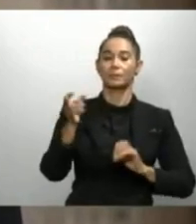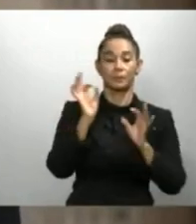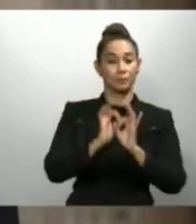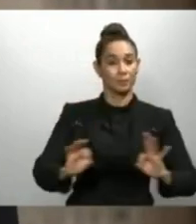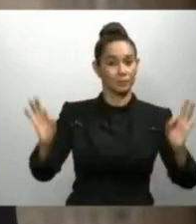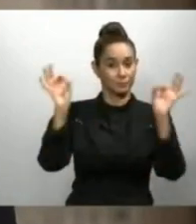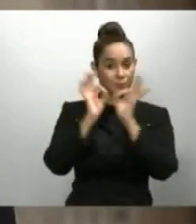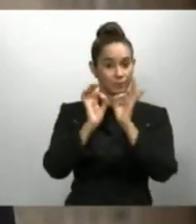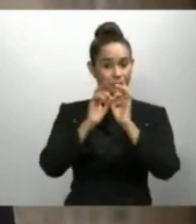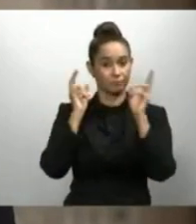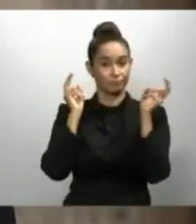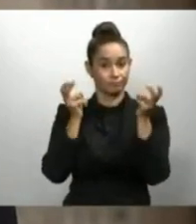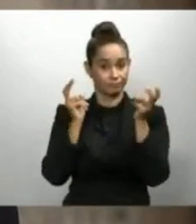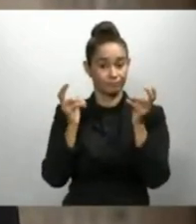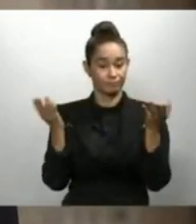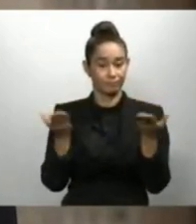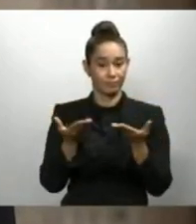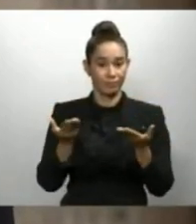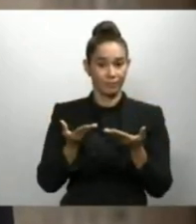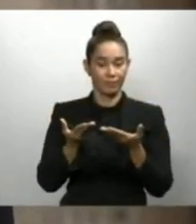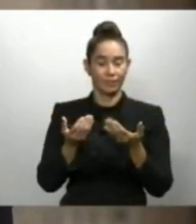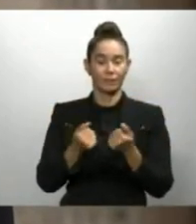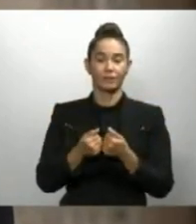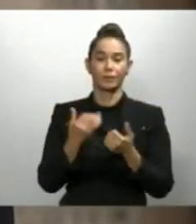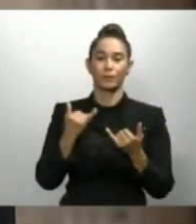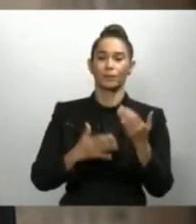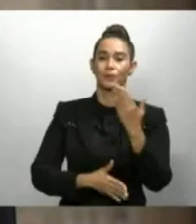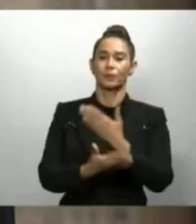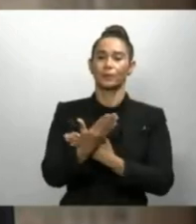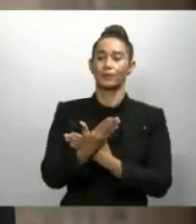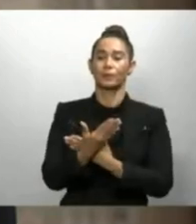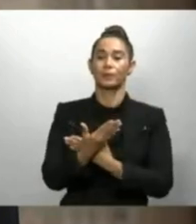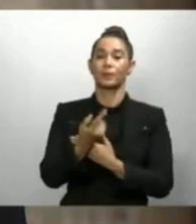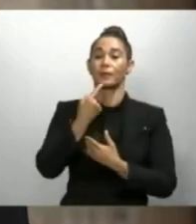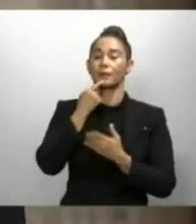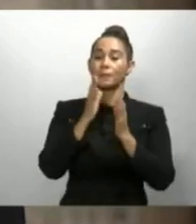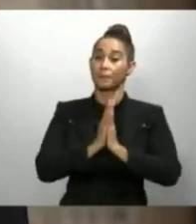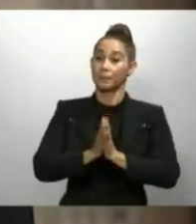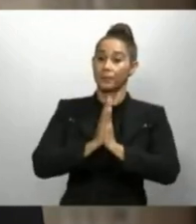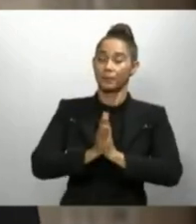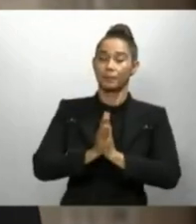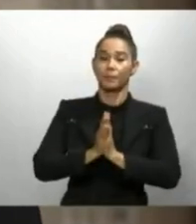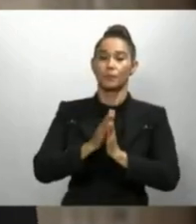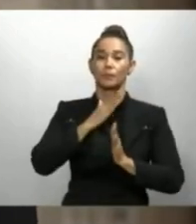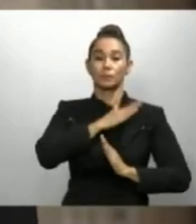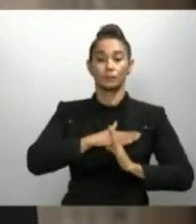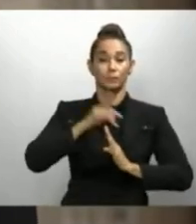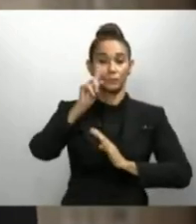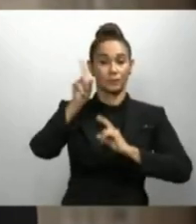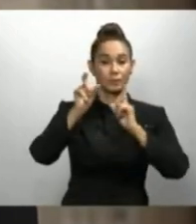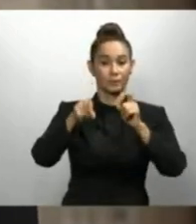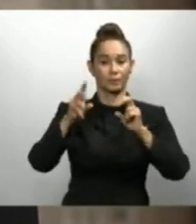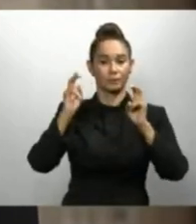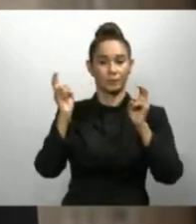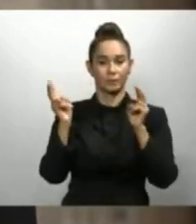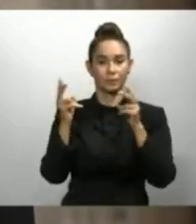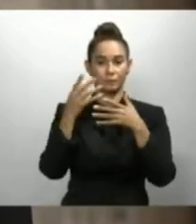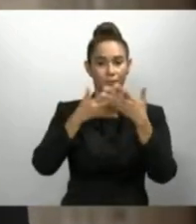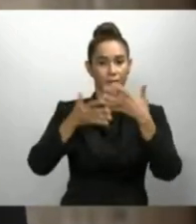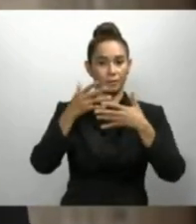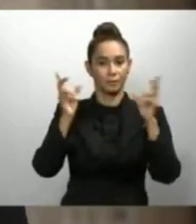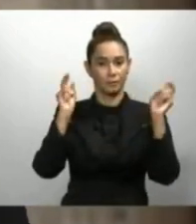y la relevancia del tema tratado en esta mañana. Les sugerimos y les pedimos que sean todos dentro del marco del tema que se